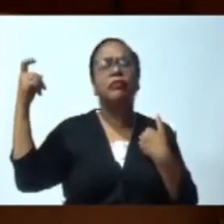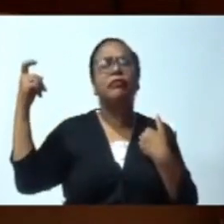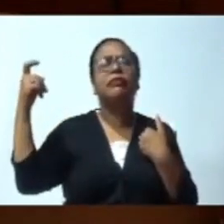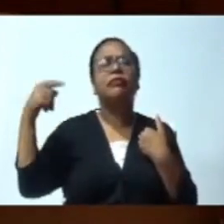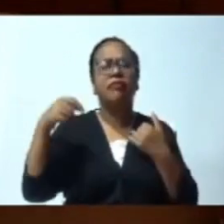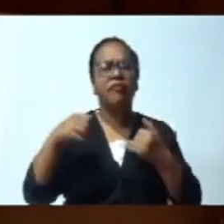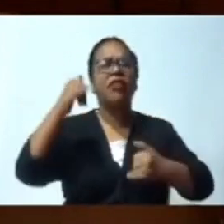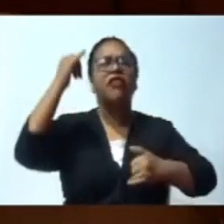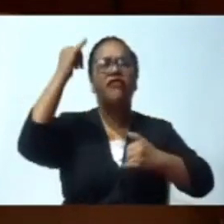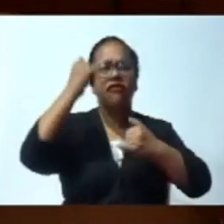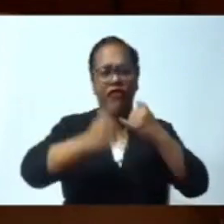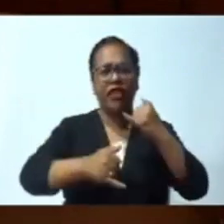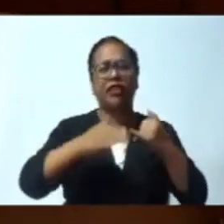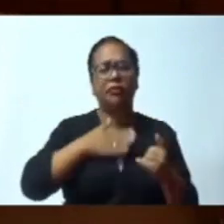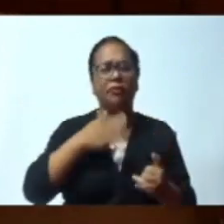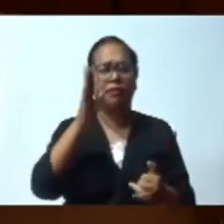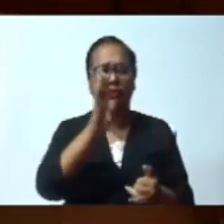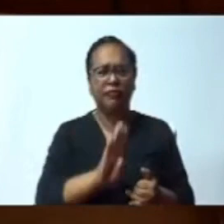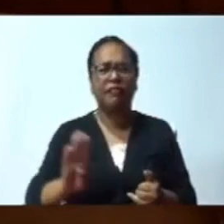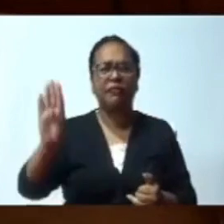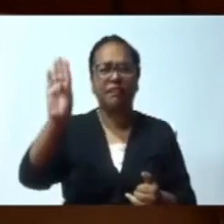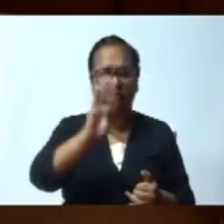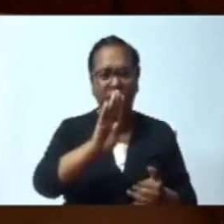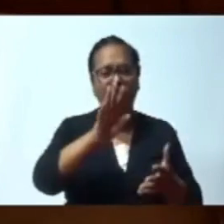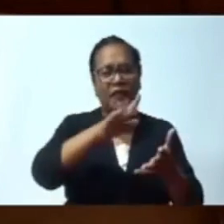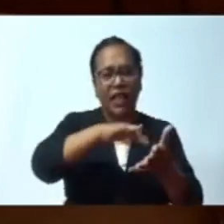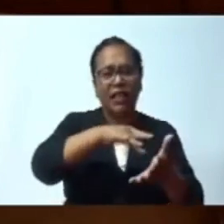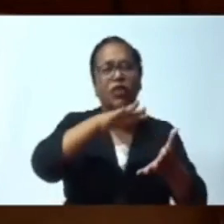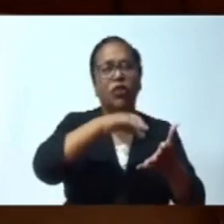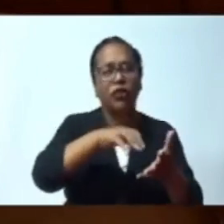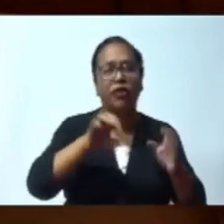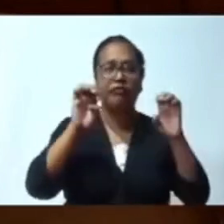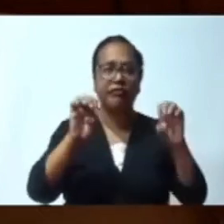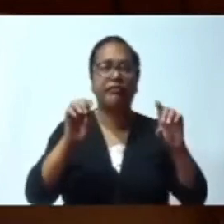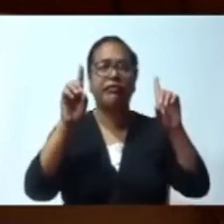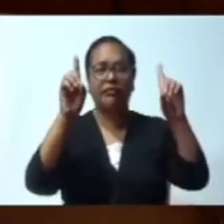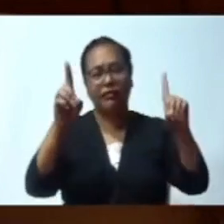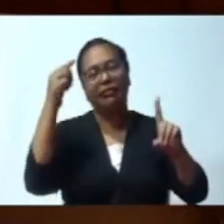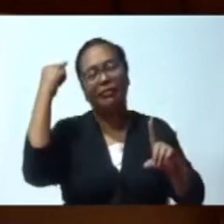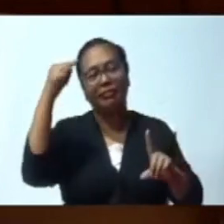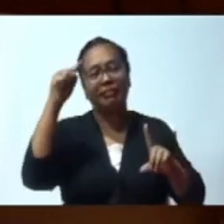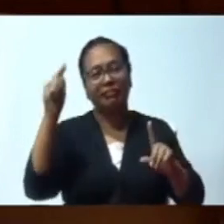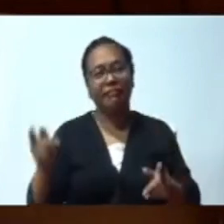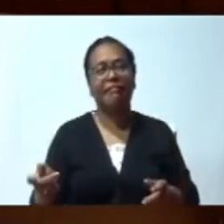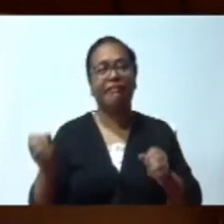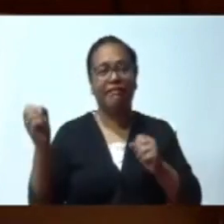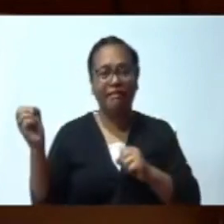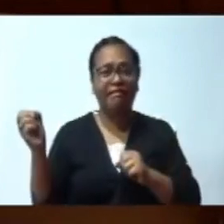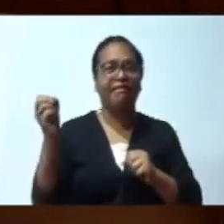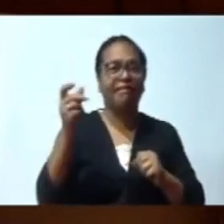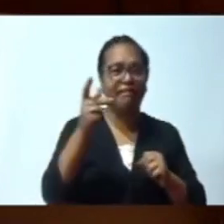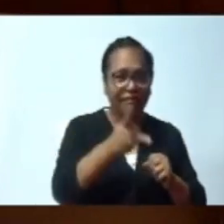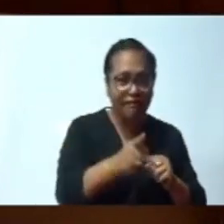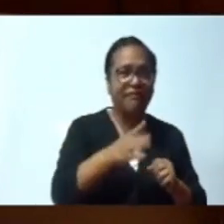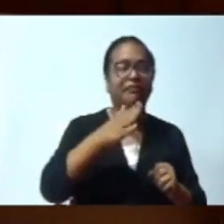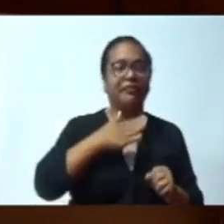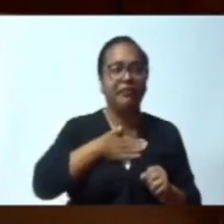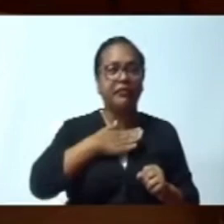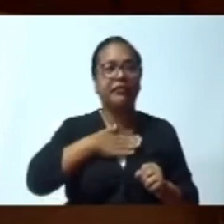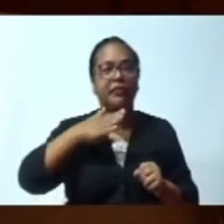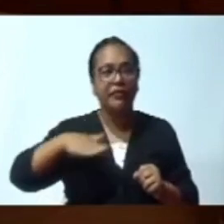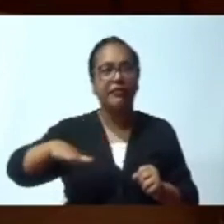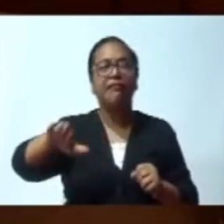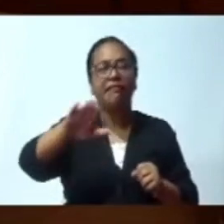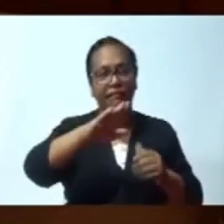la universidad y graduarme en educación para volver a mi comunidad como maestra y ayudar a los niños a salir